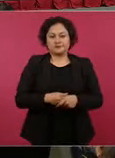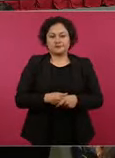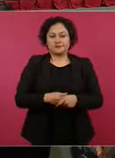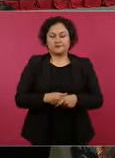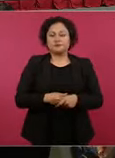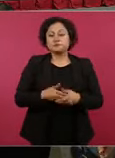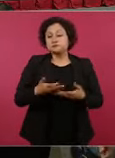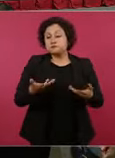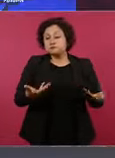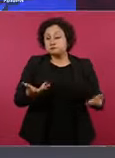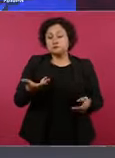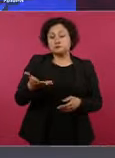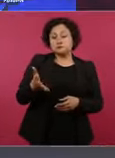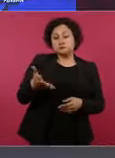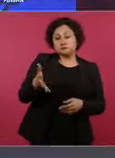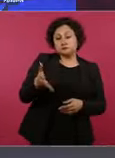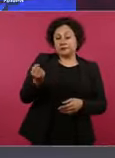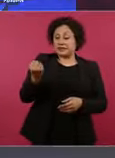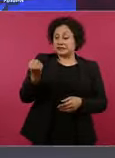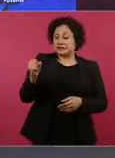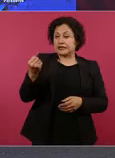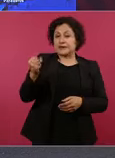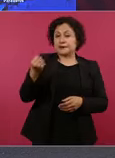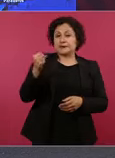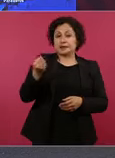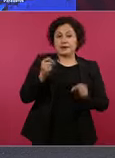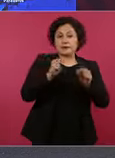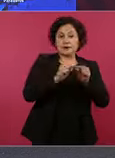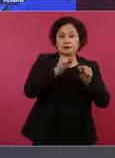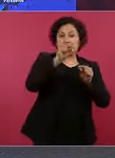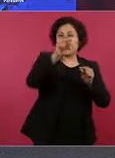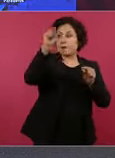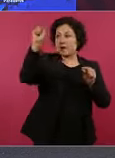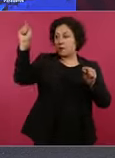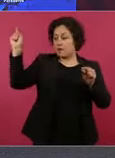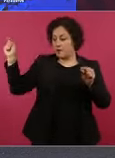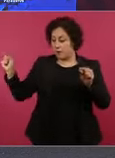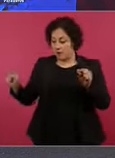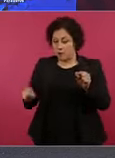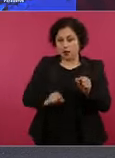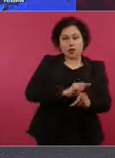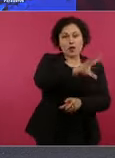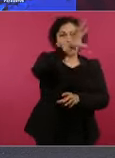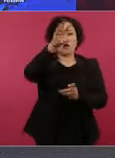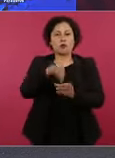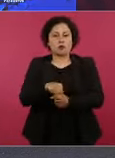para septiembre esté todo terminado, todas las estaciones